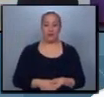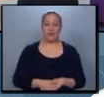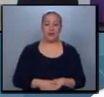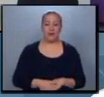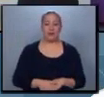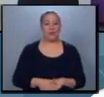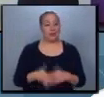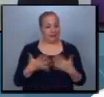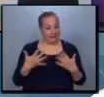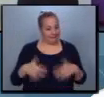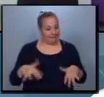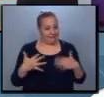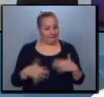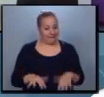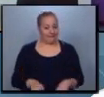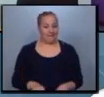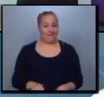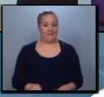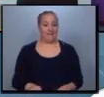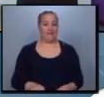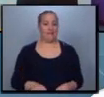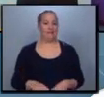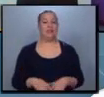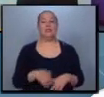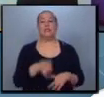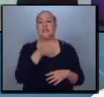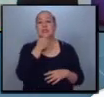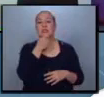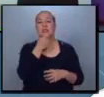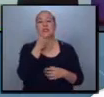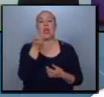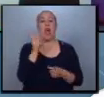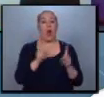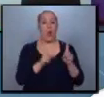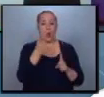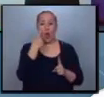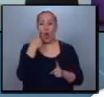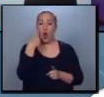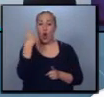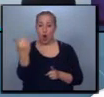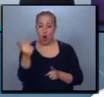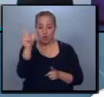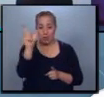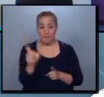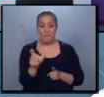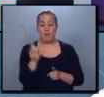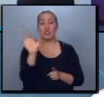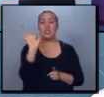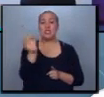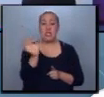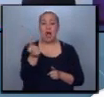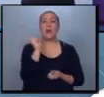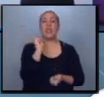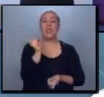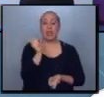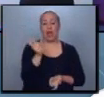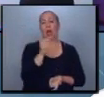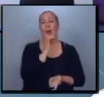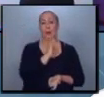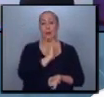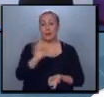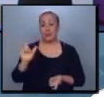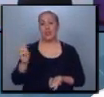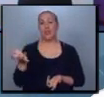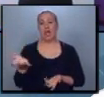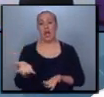qué historia, ¿no? Y además, bueno, si alguien obviamente conoce a este muchacho o sabe o intuye de quién se trata, avísenle, ¿no? Que lo están